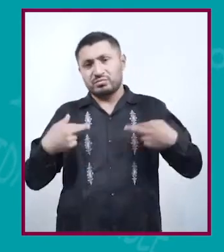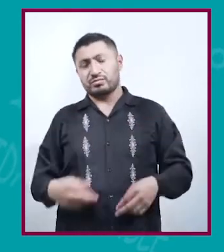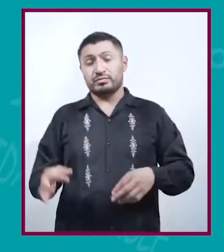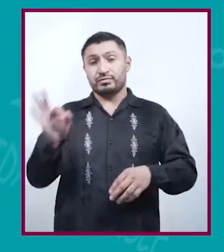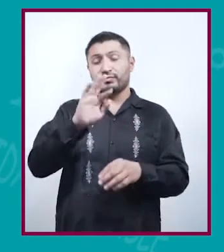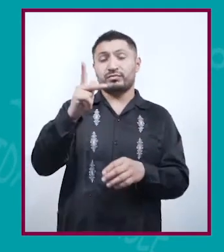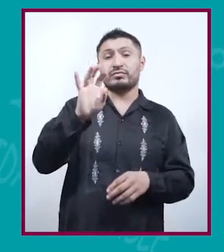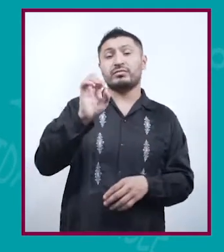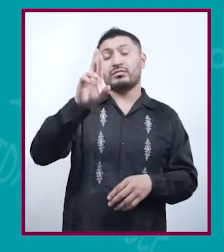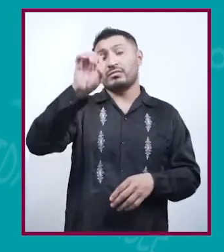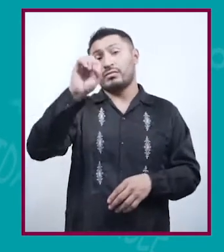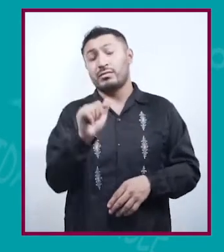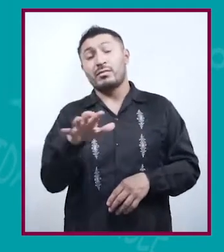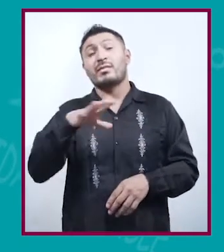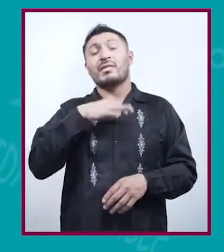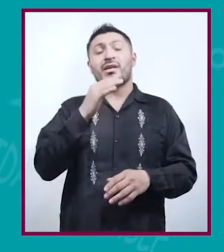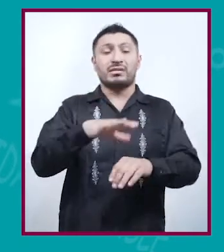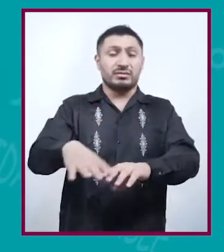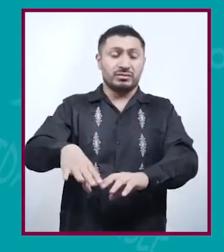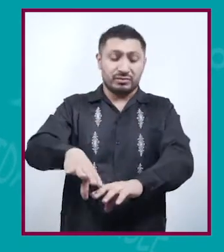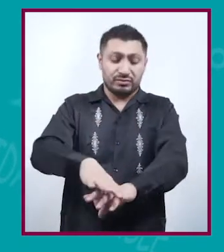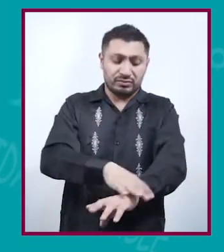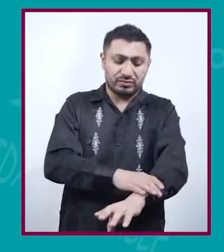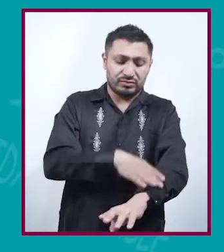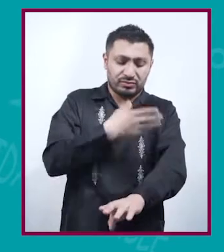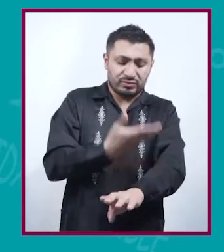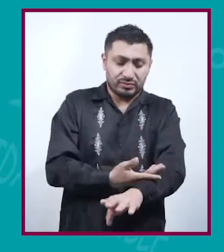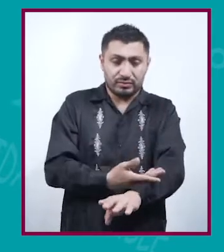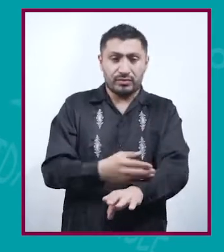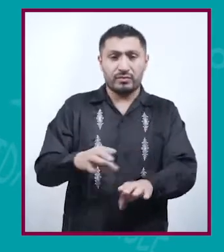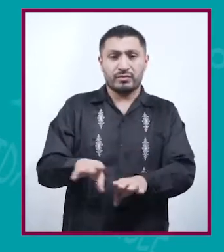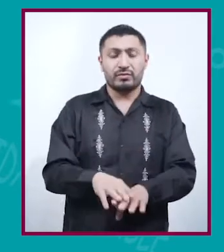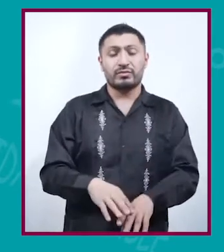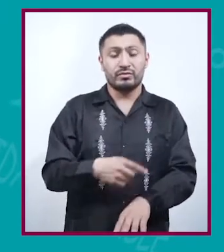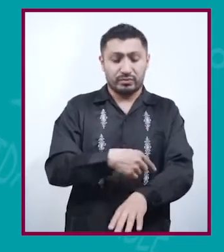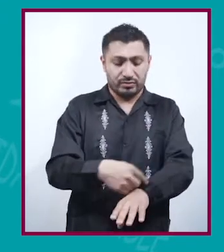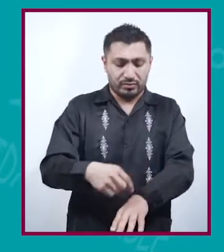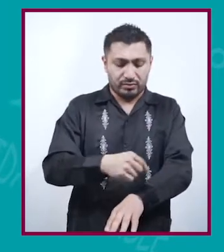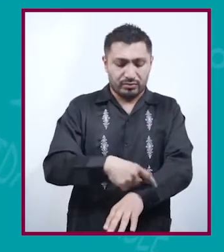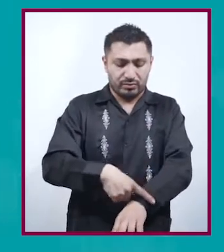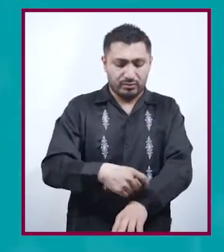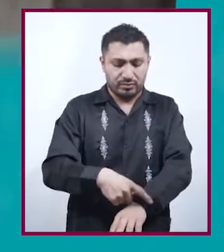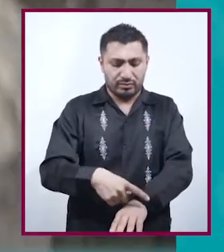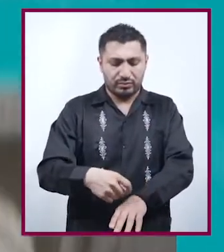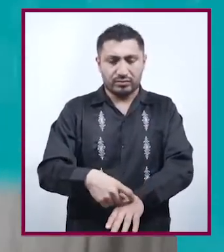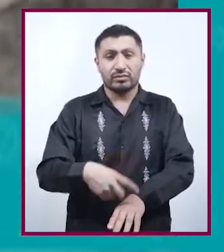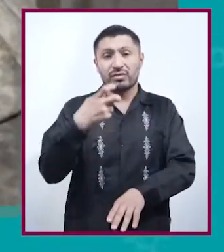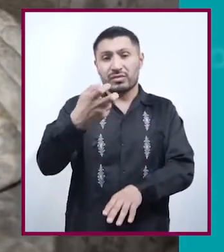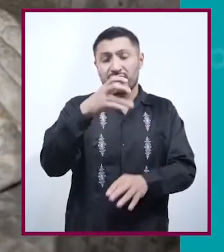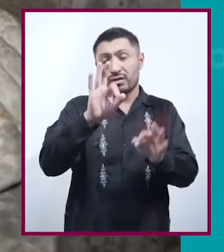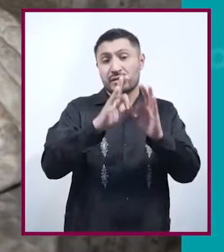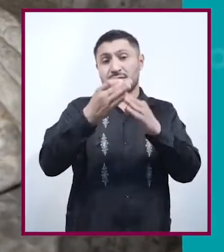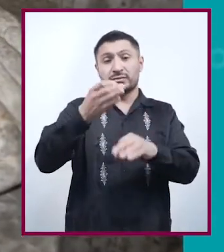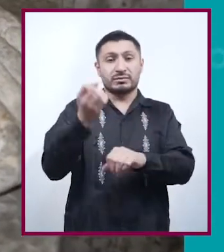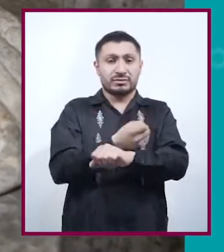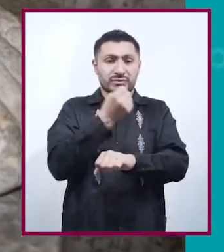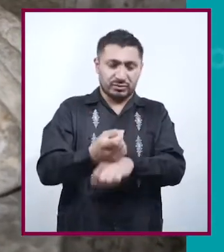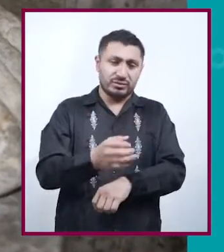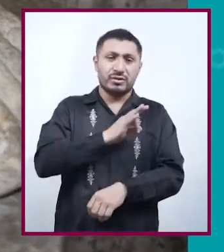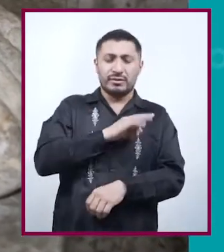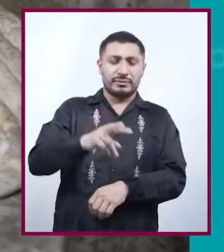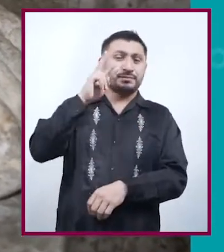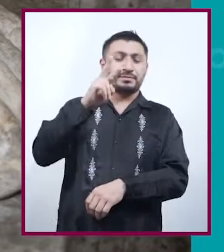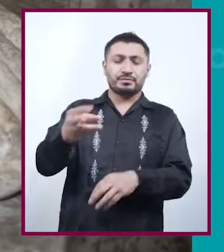cómodo, probablemente de origen persa, que llegaba más arriba del tobillo y estaba abierto por delante. De hecho, este es el tipo